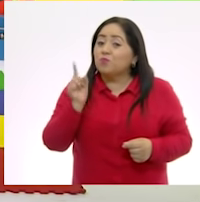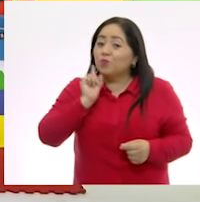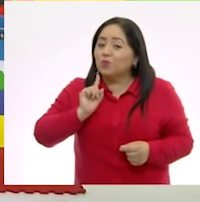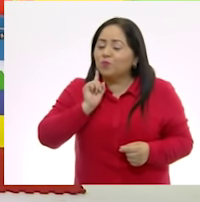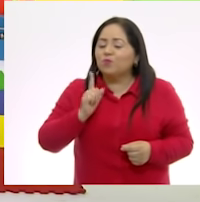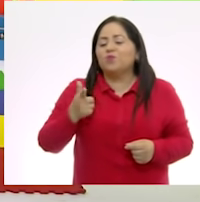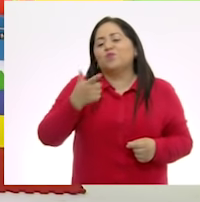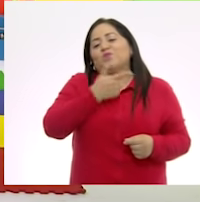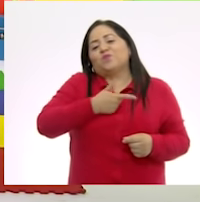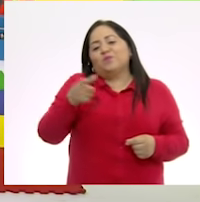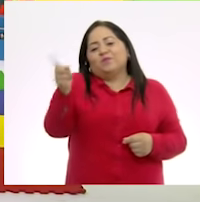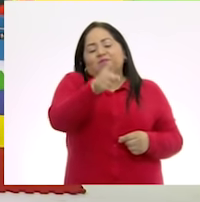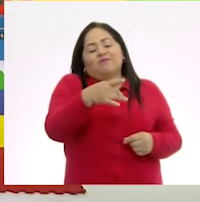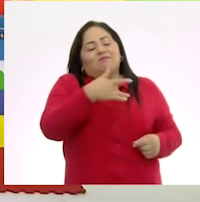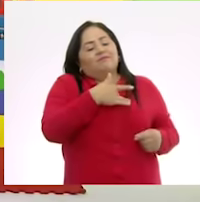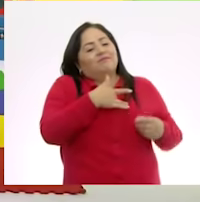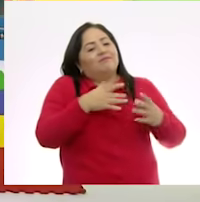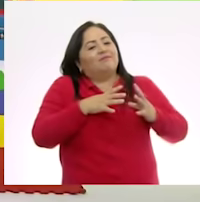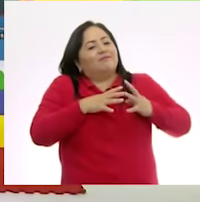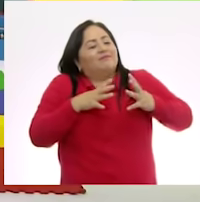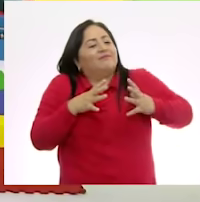le gusta tu corazón.